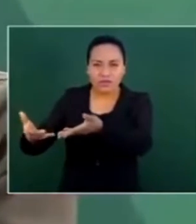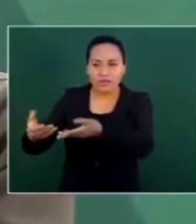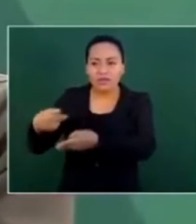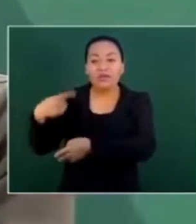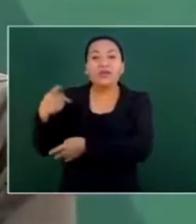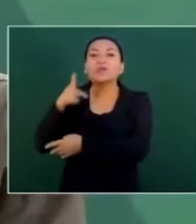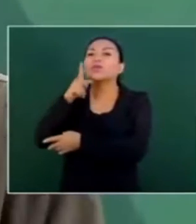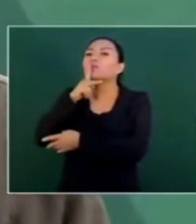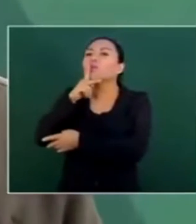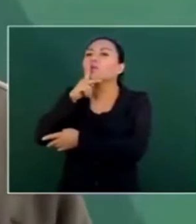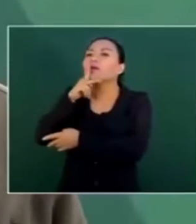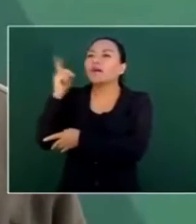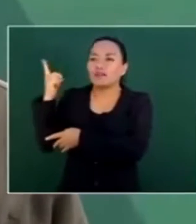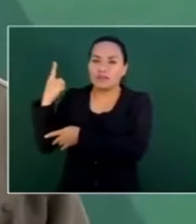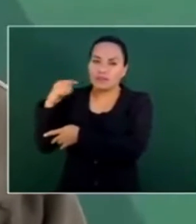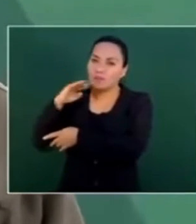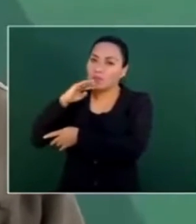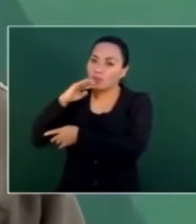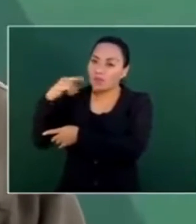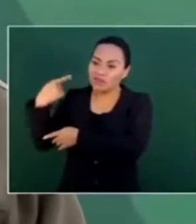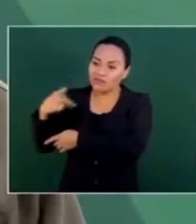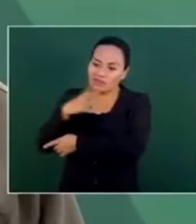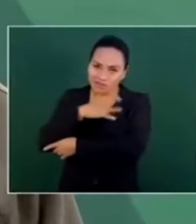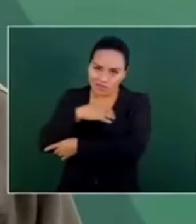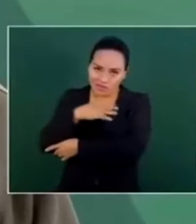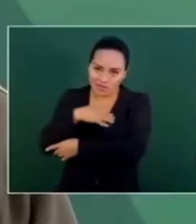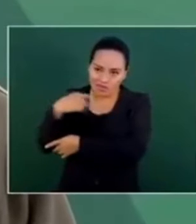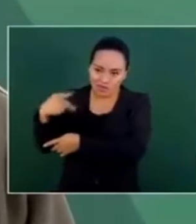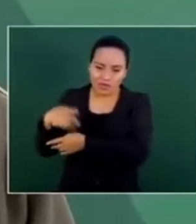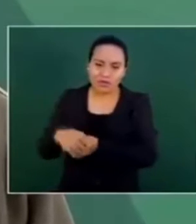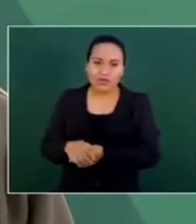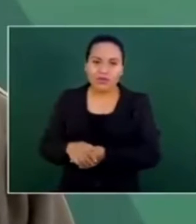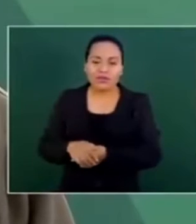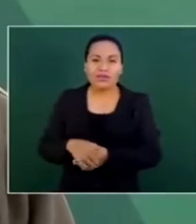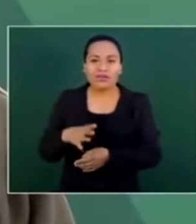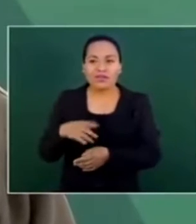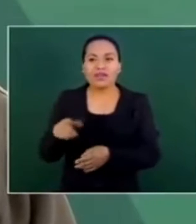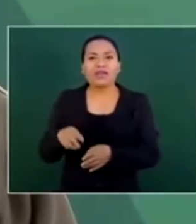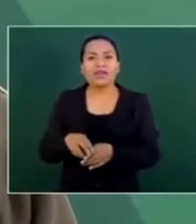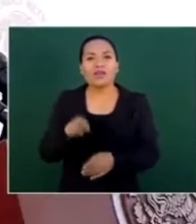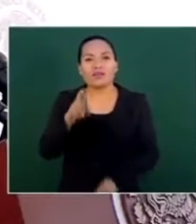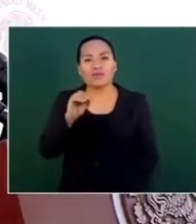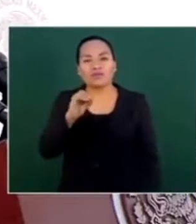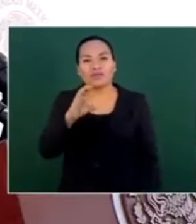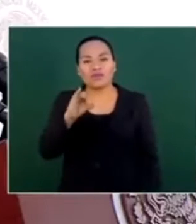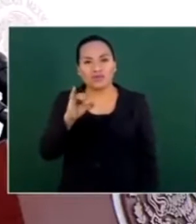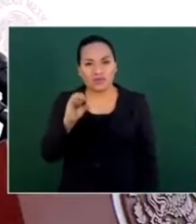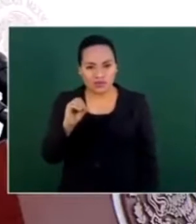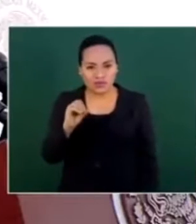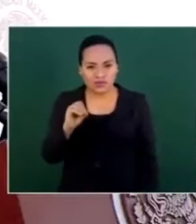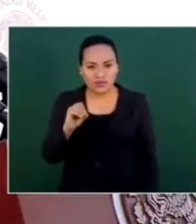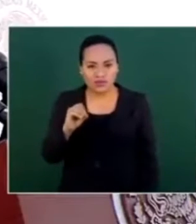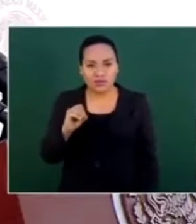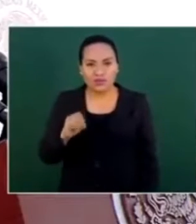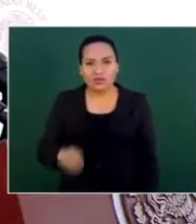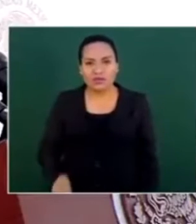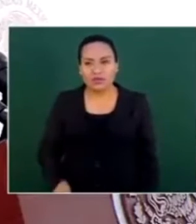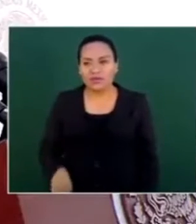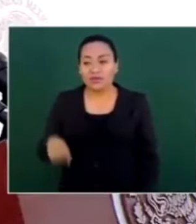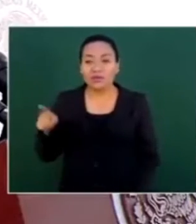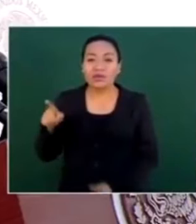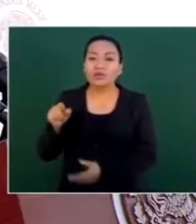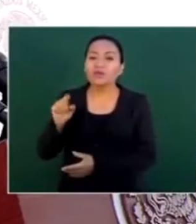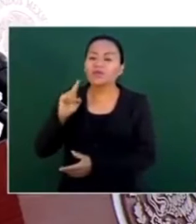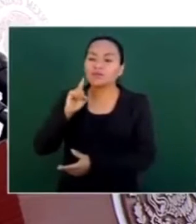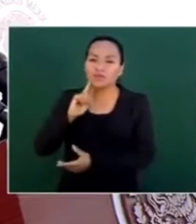eso los chocolates se llaman Rocío, que era mi esposa, la